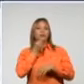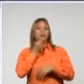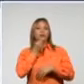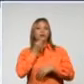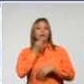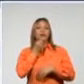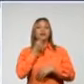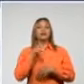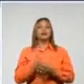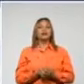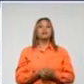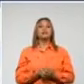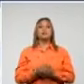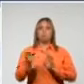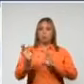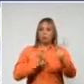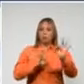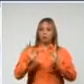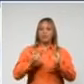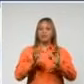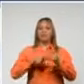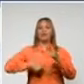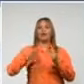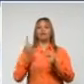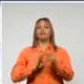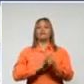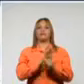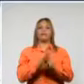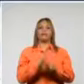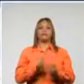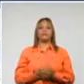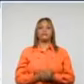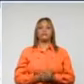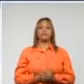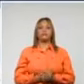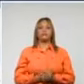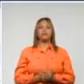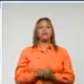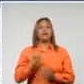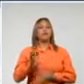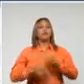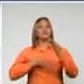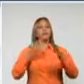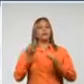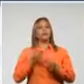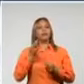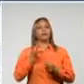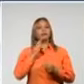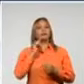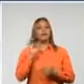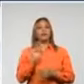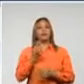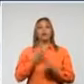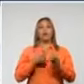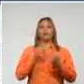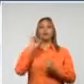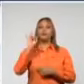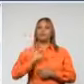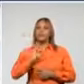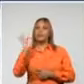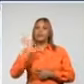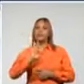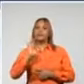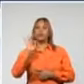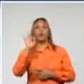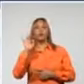estará protegida contra esa enfermedad. Eso se plantea que si cuando está ya un 70, un 80%